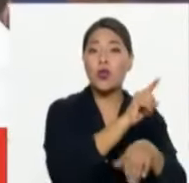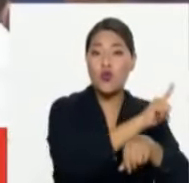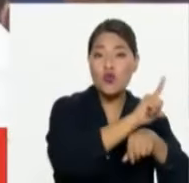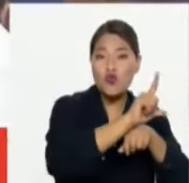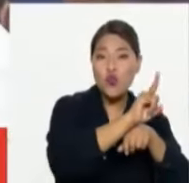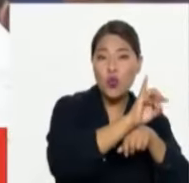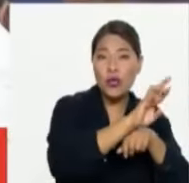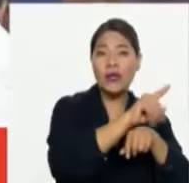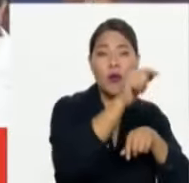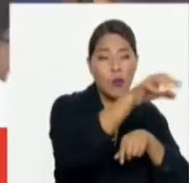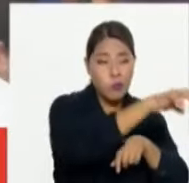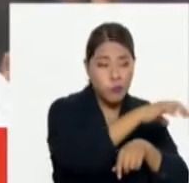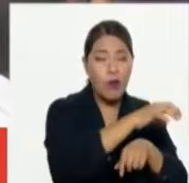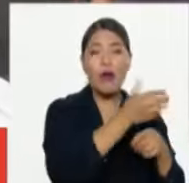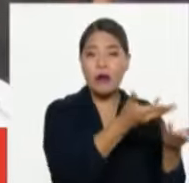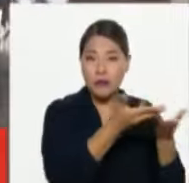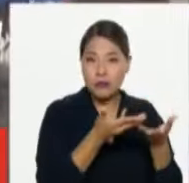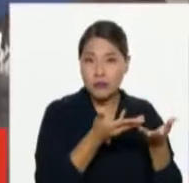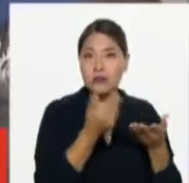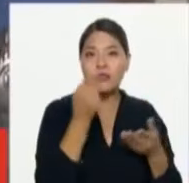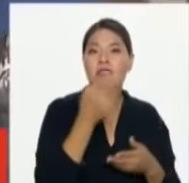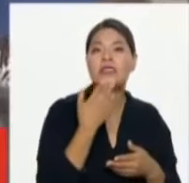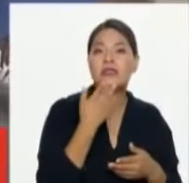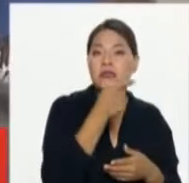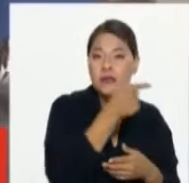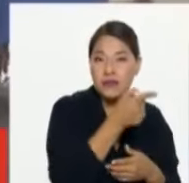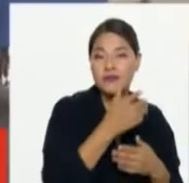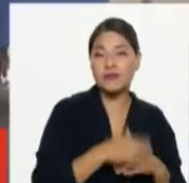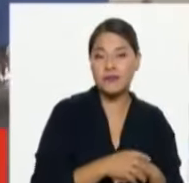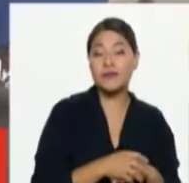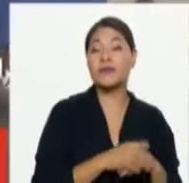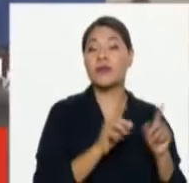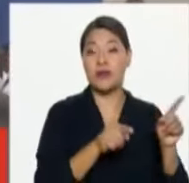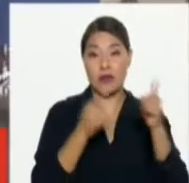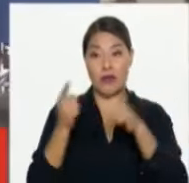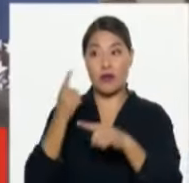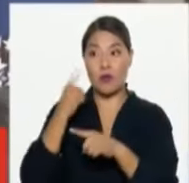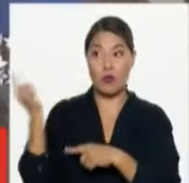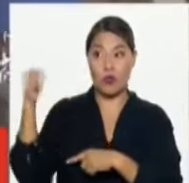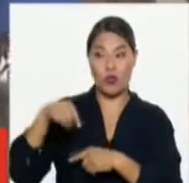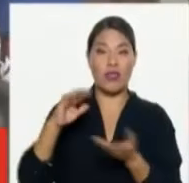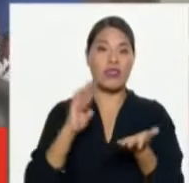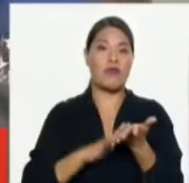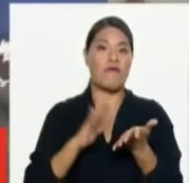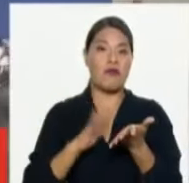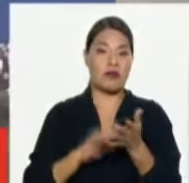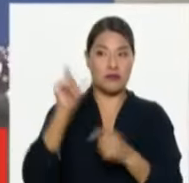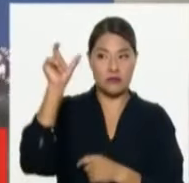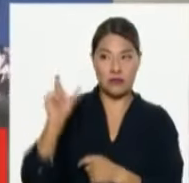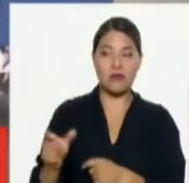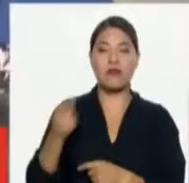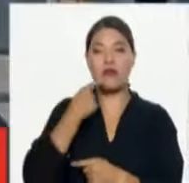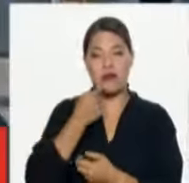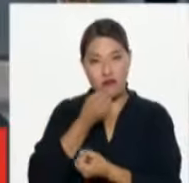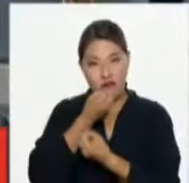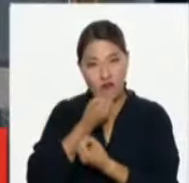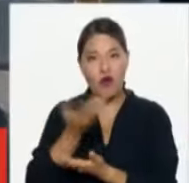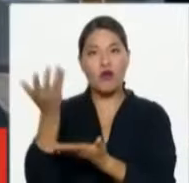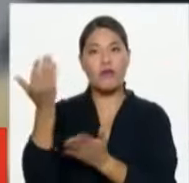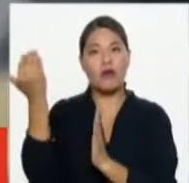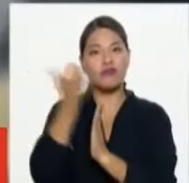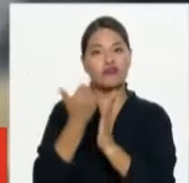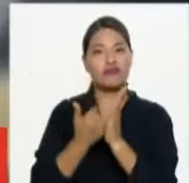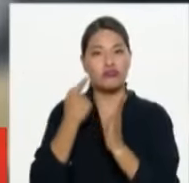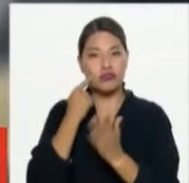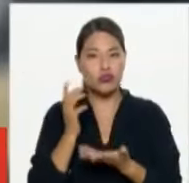Una representante de la Defensoría del Pueblo también participó en la audiencia. Elizabeth Sea dio cuenta del informe final al que ha